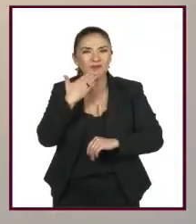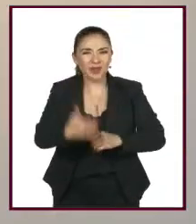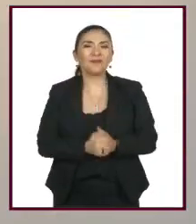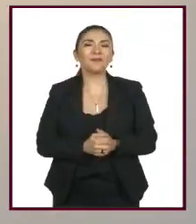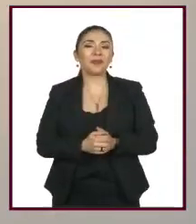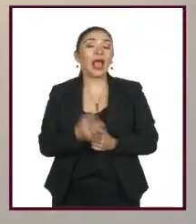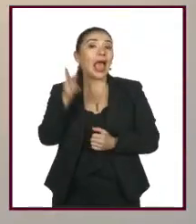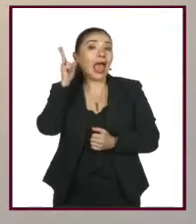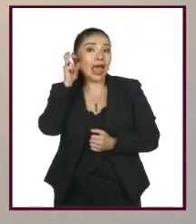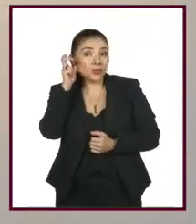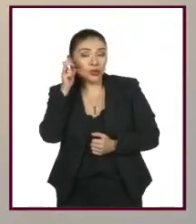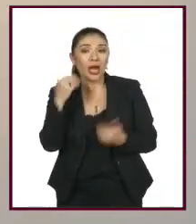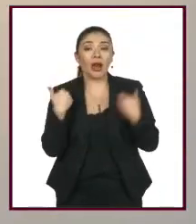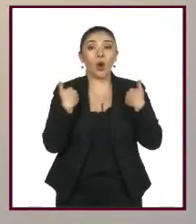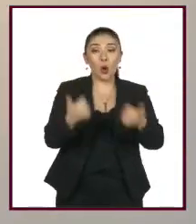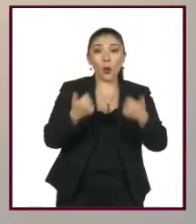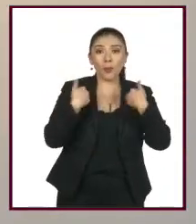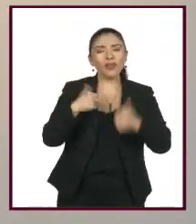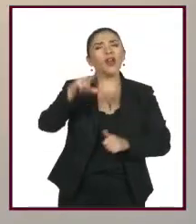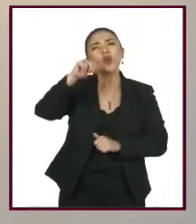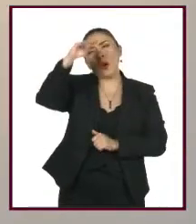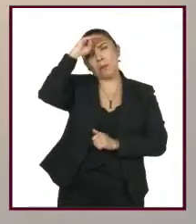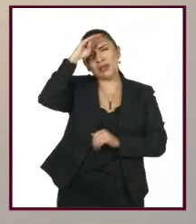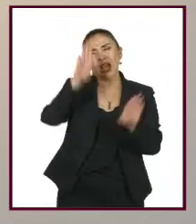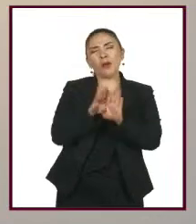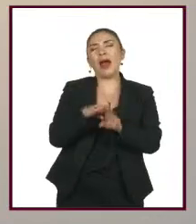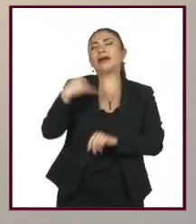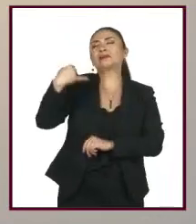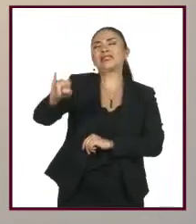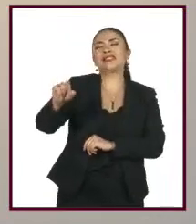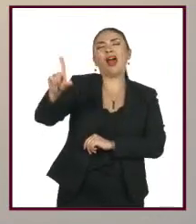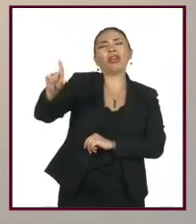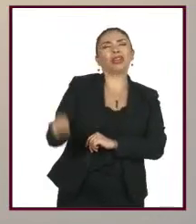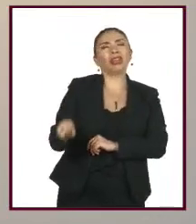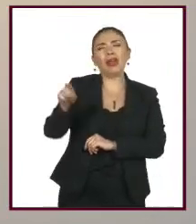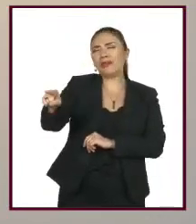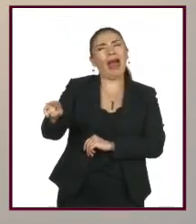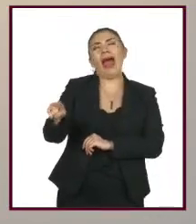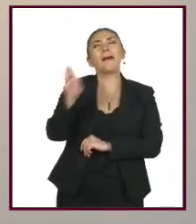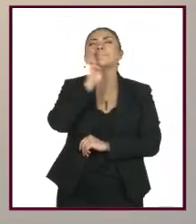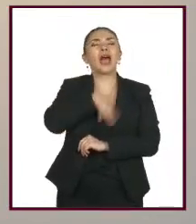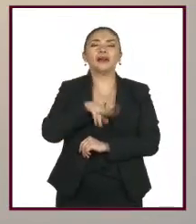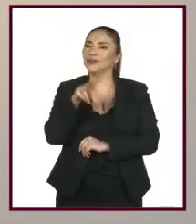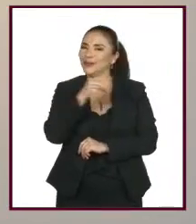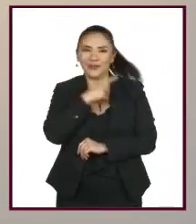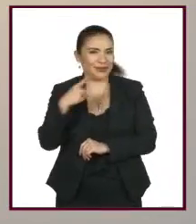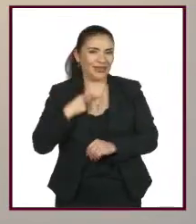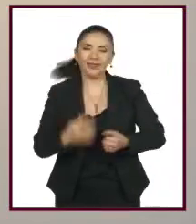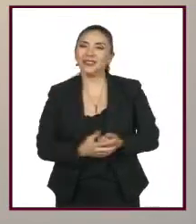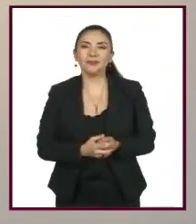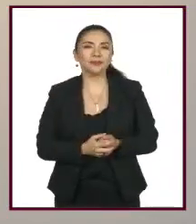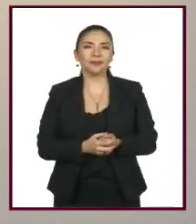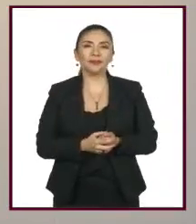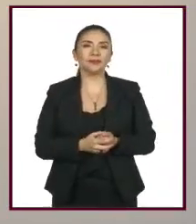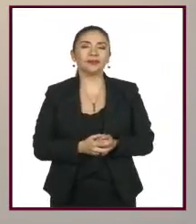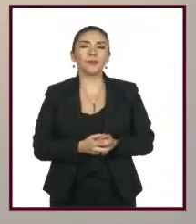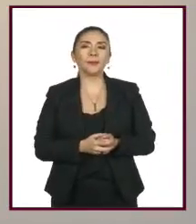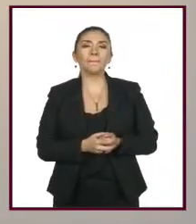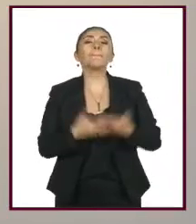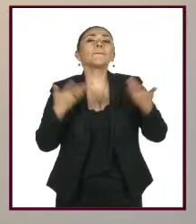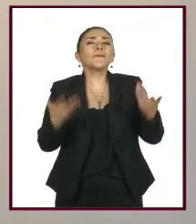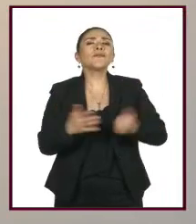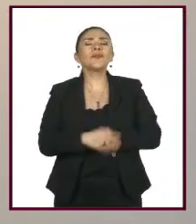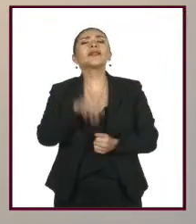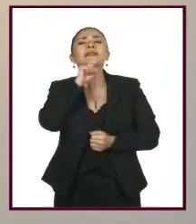Escuchar, comprender y no minimizar ni tampoco descalificar, como les mencionaba. ¿Cómo